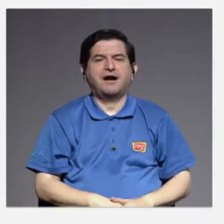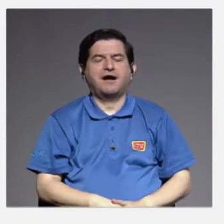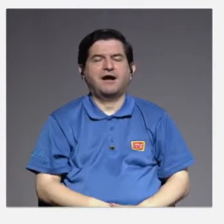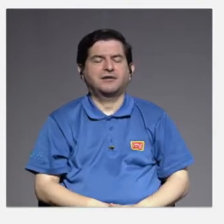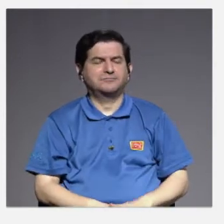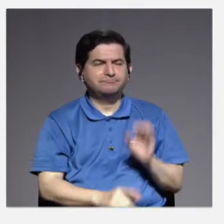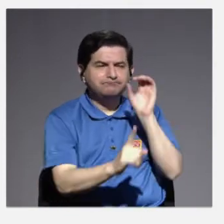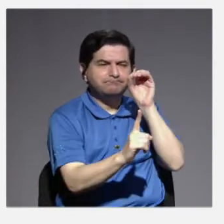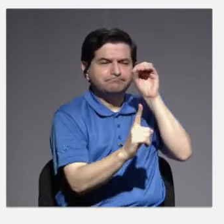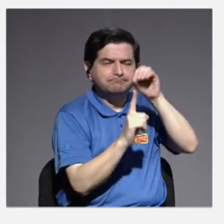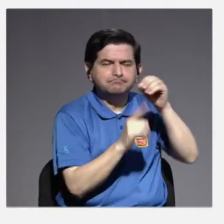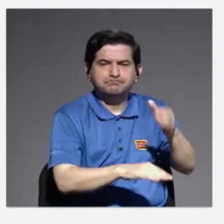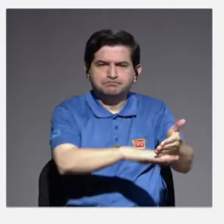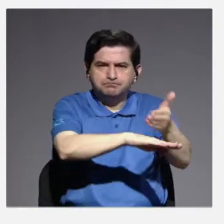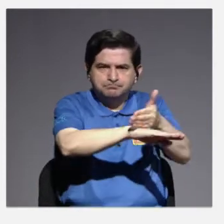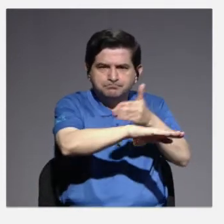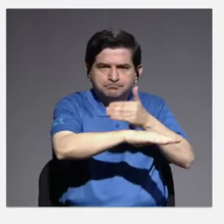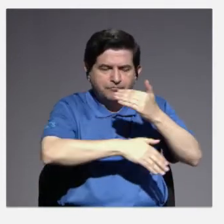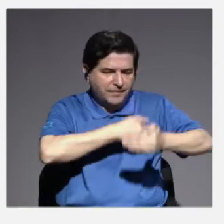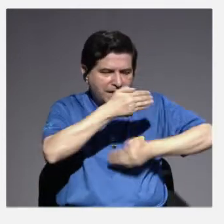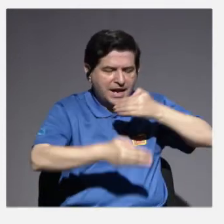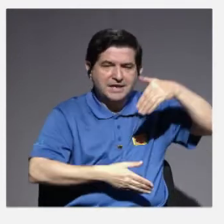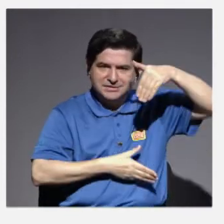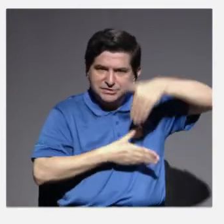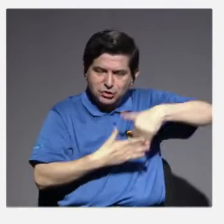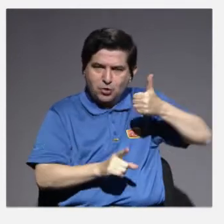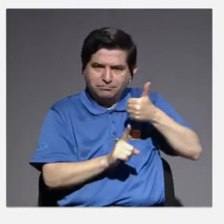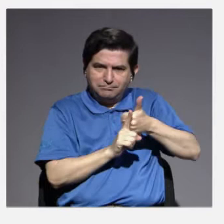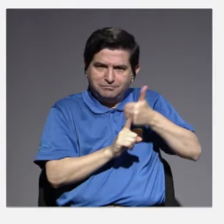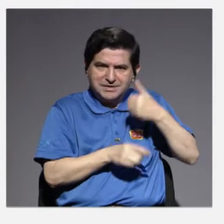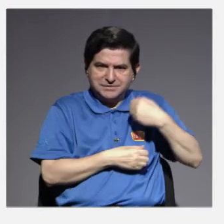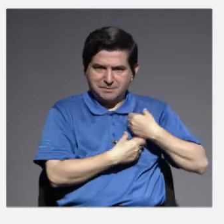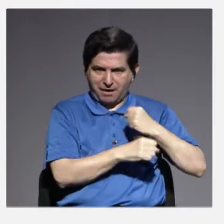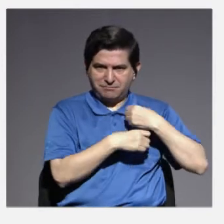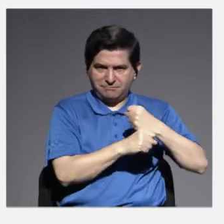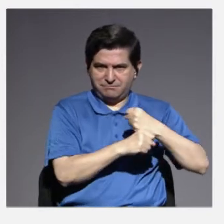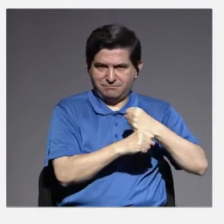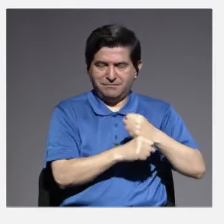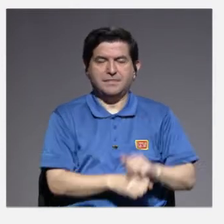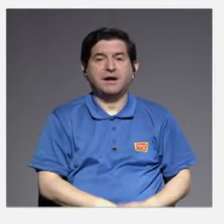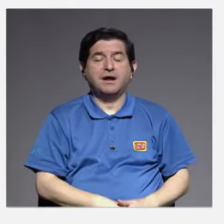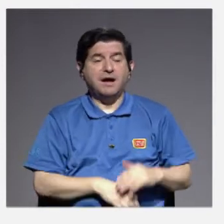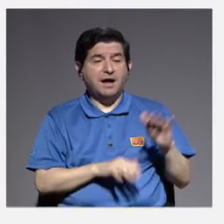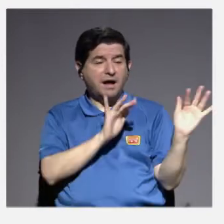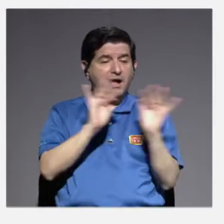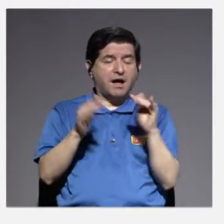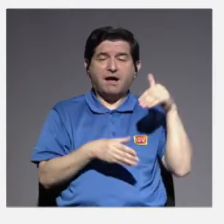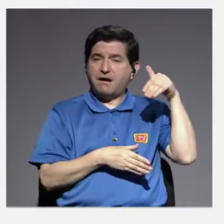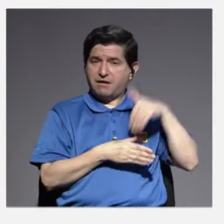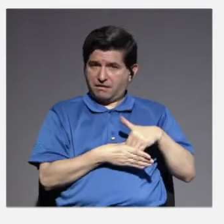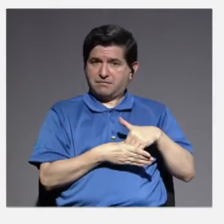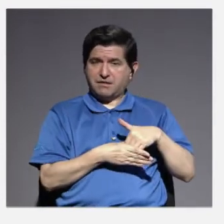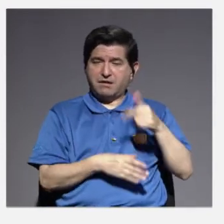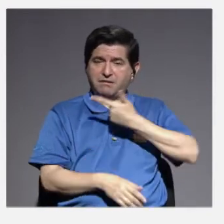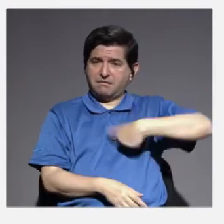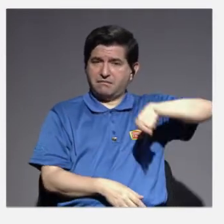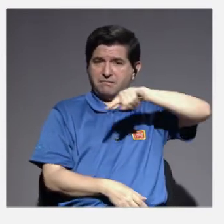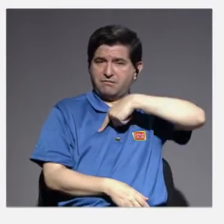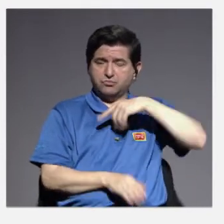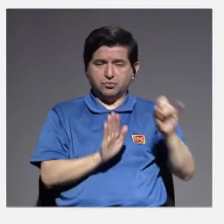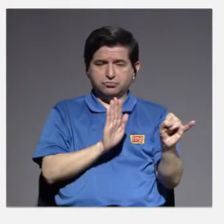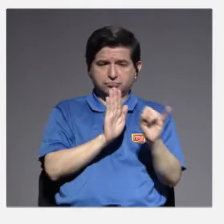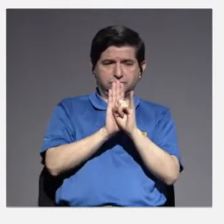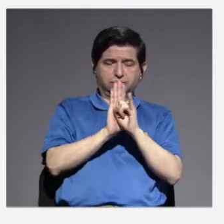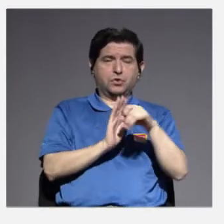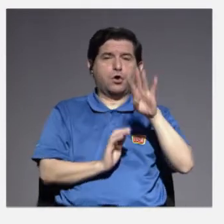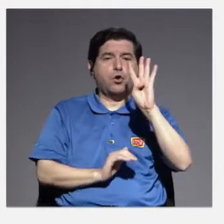destinadas a mejorar la gestión interna de las municipalidades. Entonces, en la digitalización interna podemos